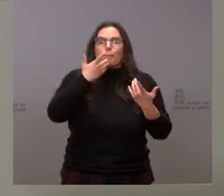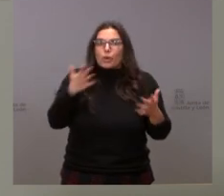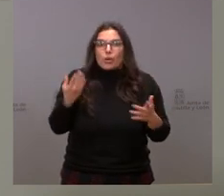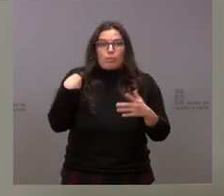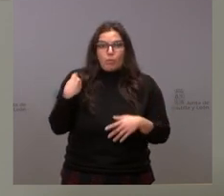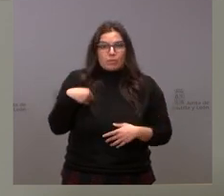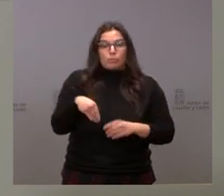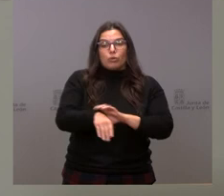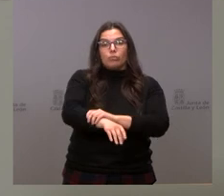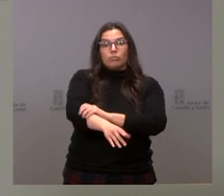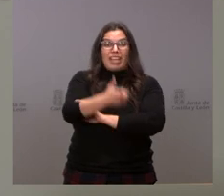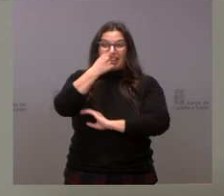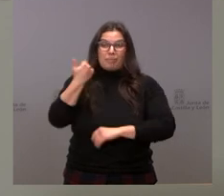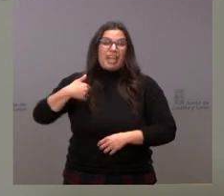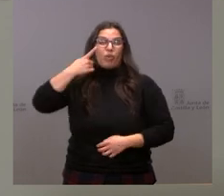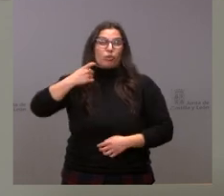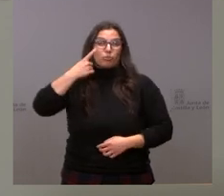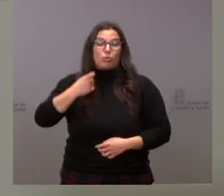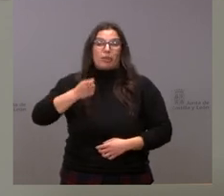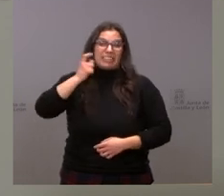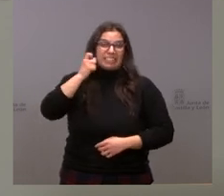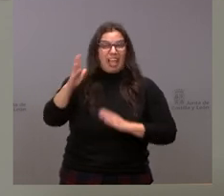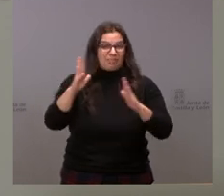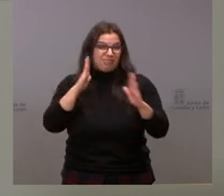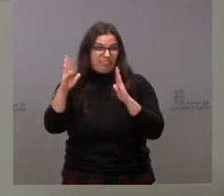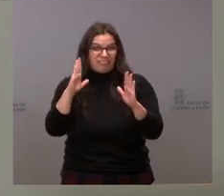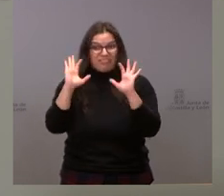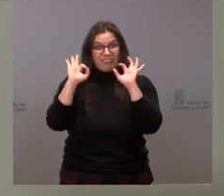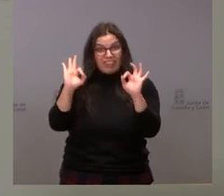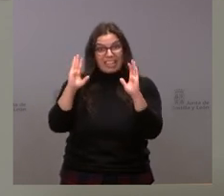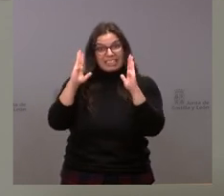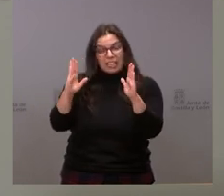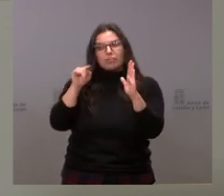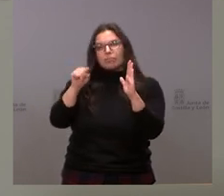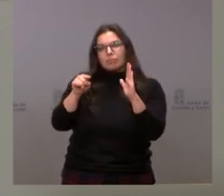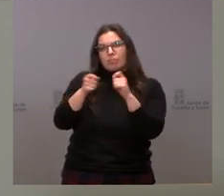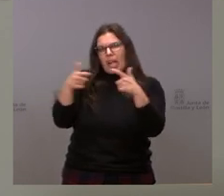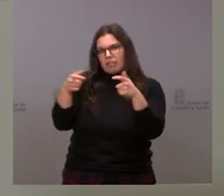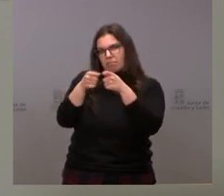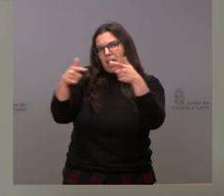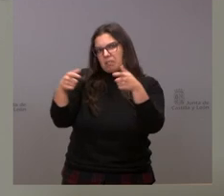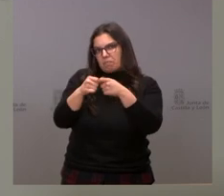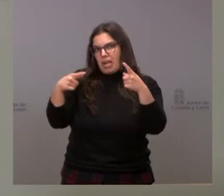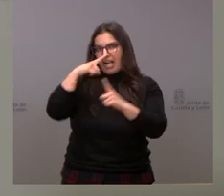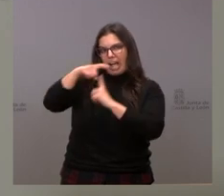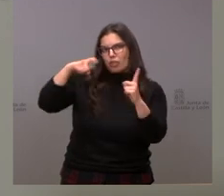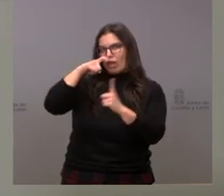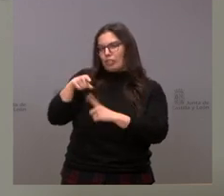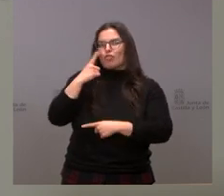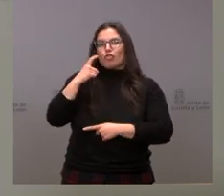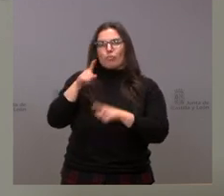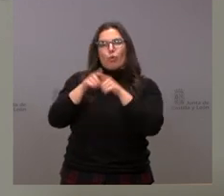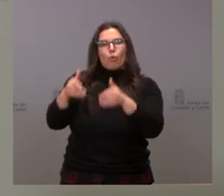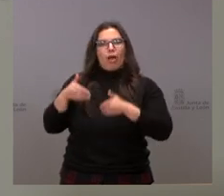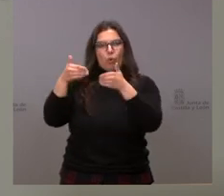virus de la gripe que todos estamos acostumbrados a que de modo periódico en las mismas fechas se produce una oleada de crecimiento eso es lo que podemos decir